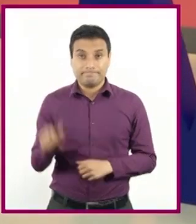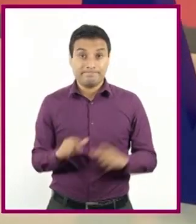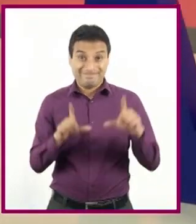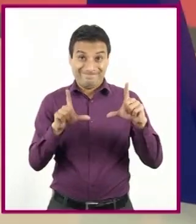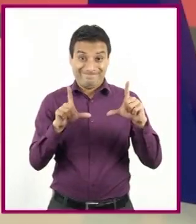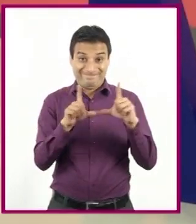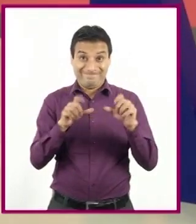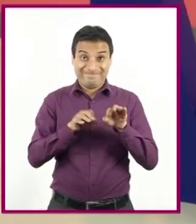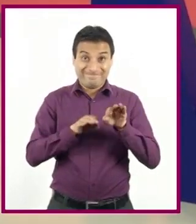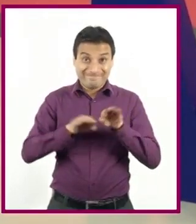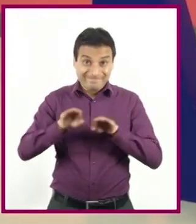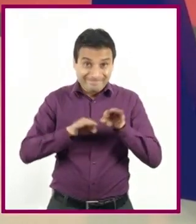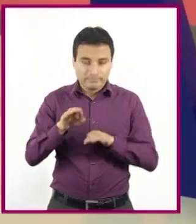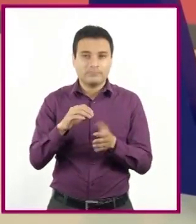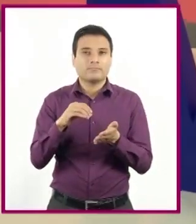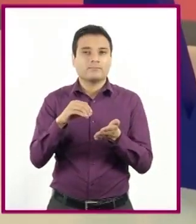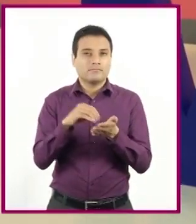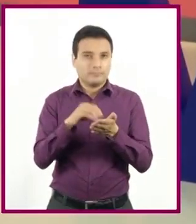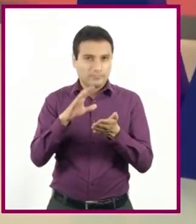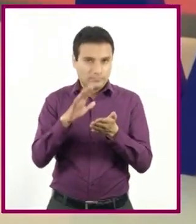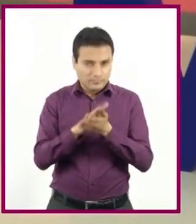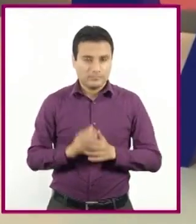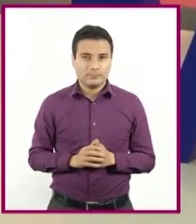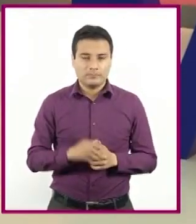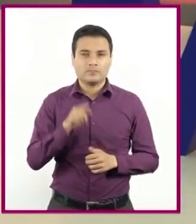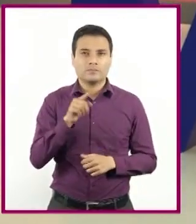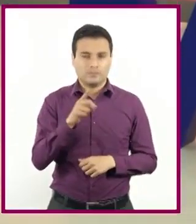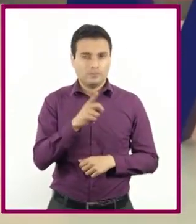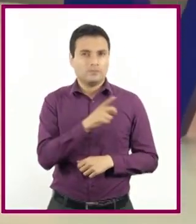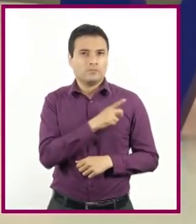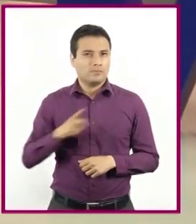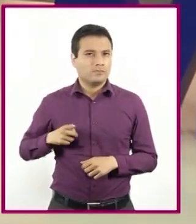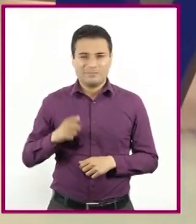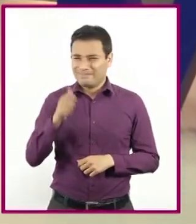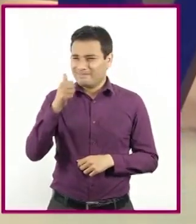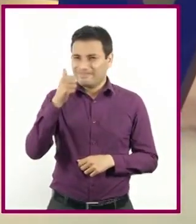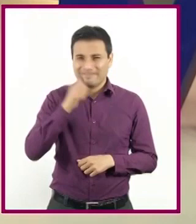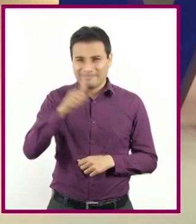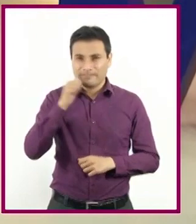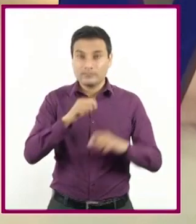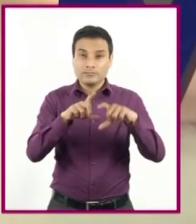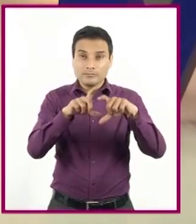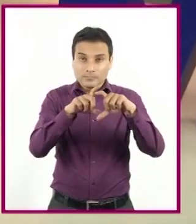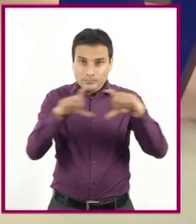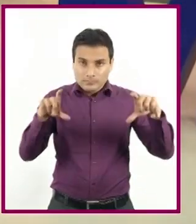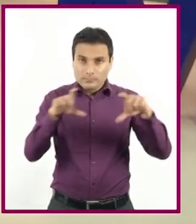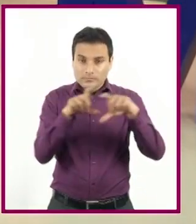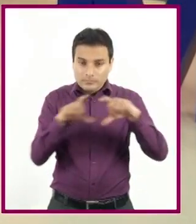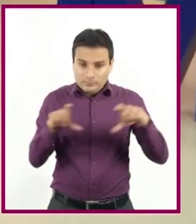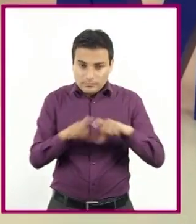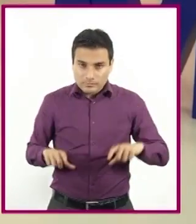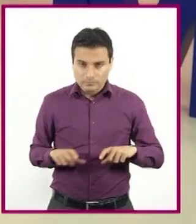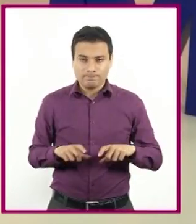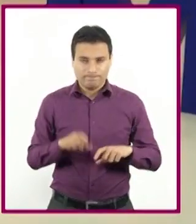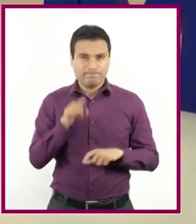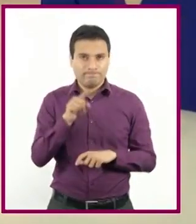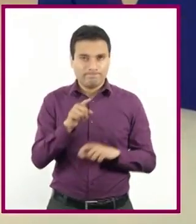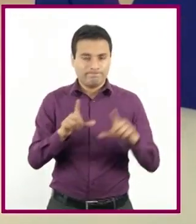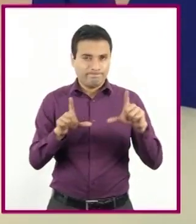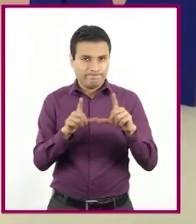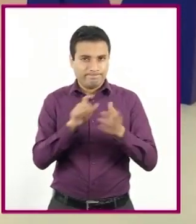trabajo. Tienen que realizar este procedimiento con cada párrafo del texto que van a revisar.